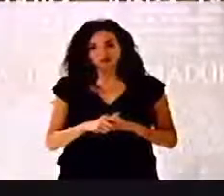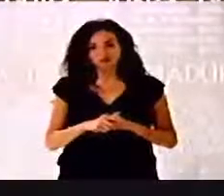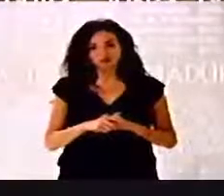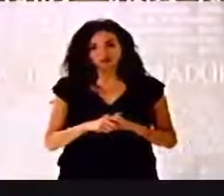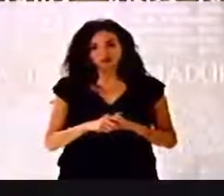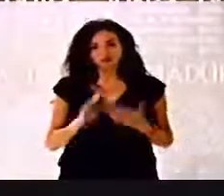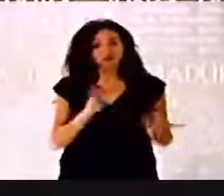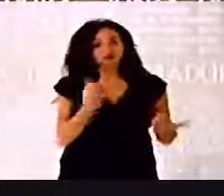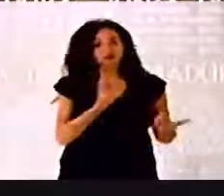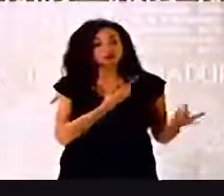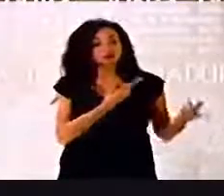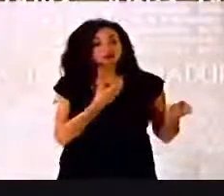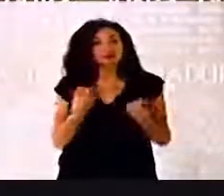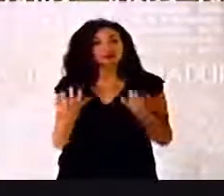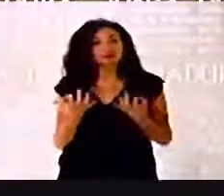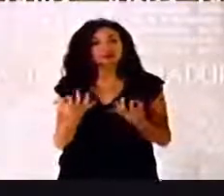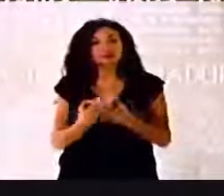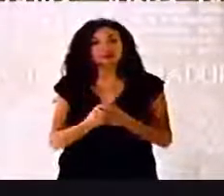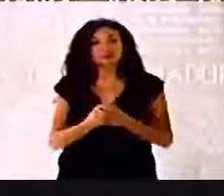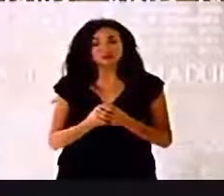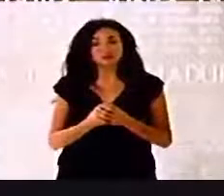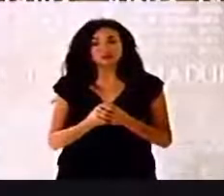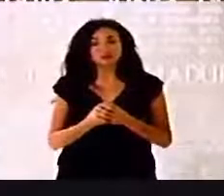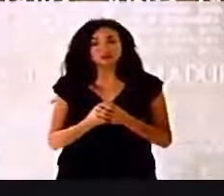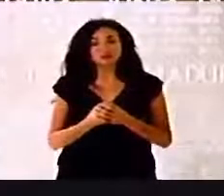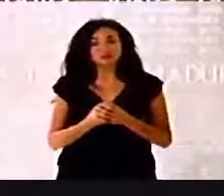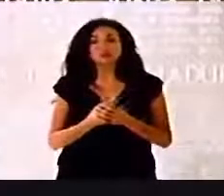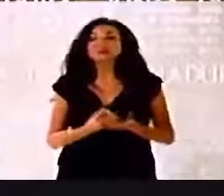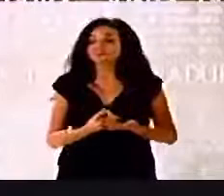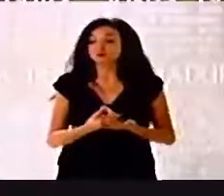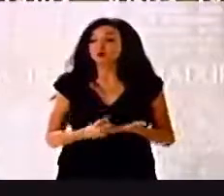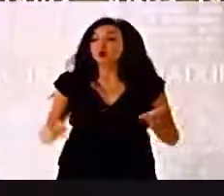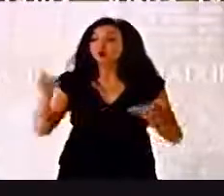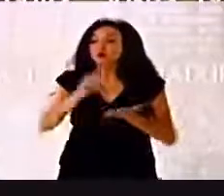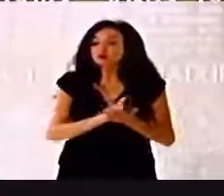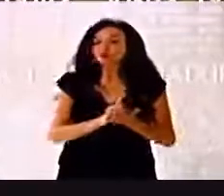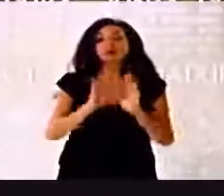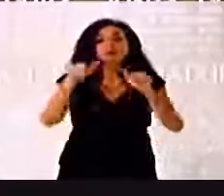Y nosotros necesitamos volver a las 19 horas.